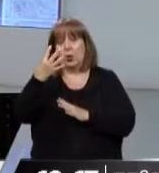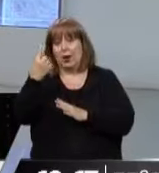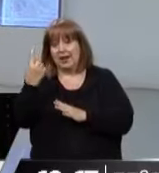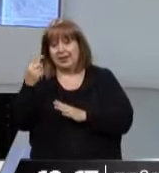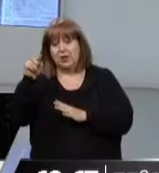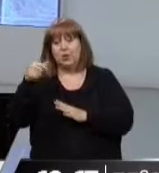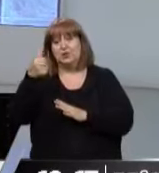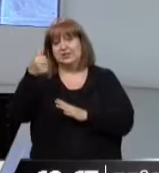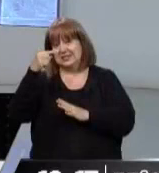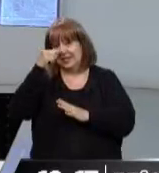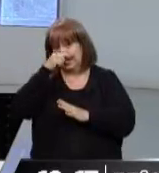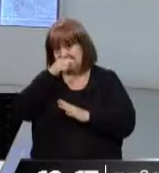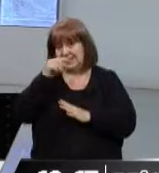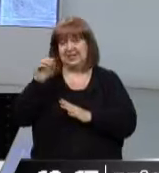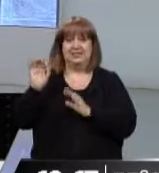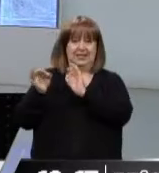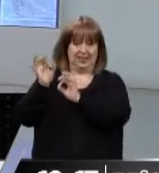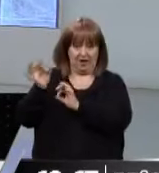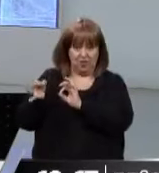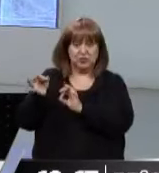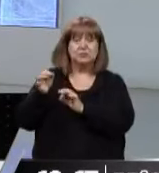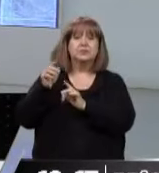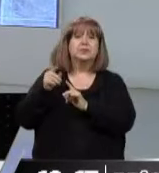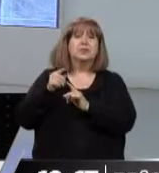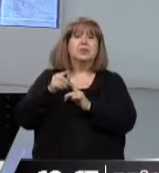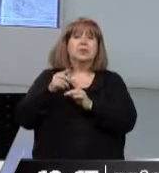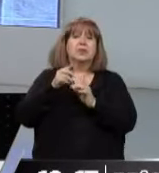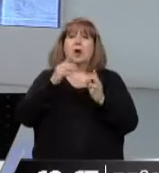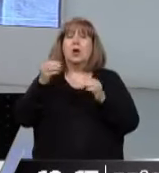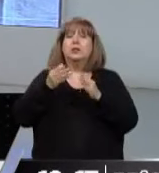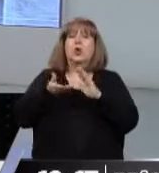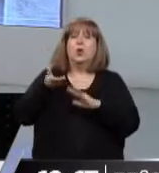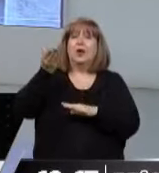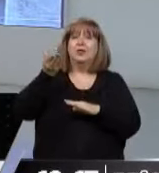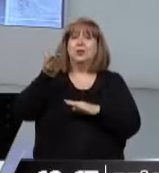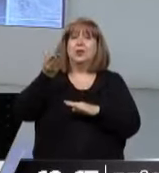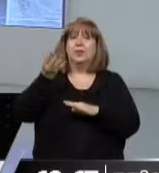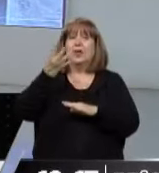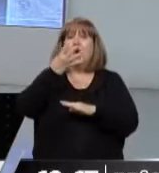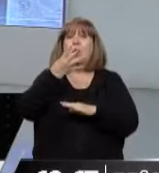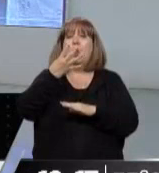1241,67 con 67. ¿Sí? Un aumento durante el 2022 del